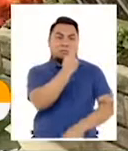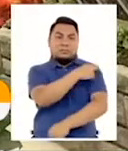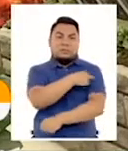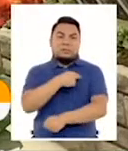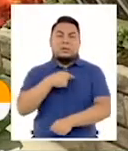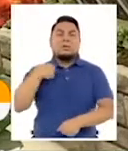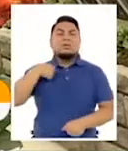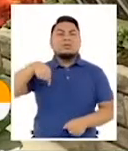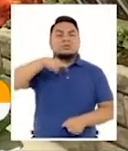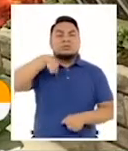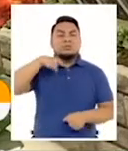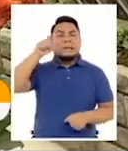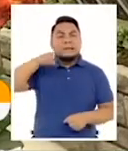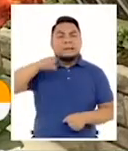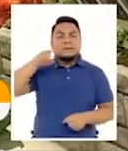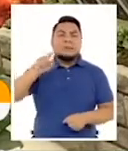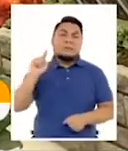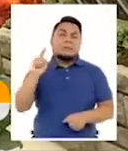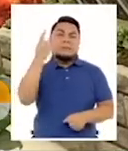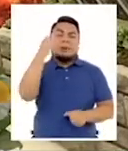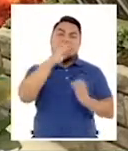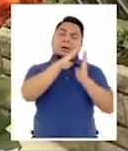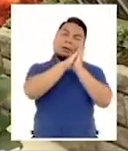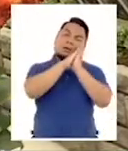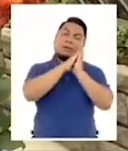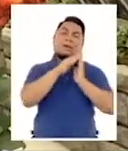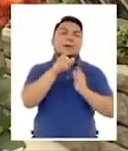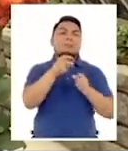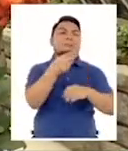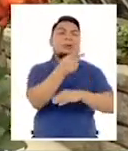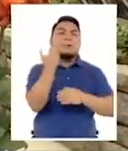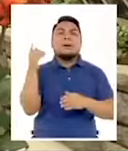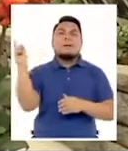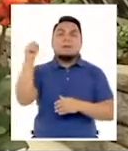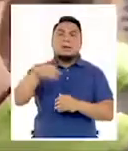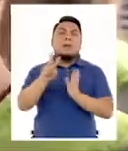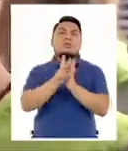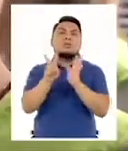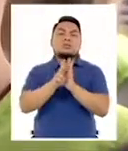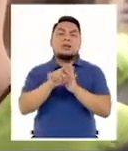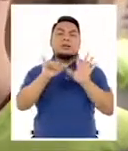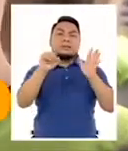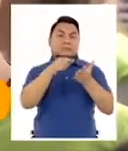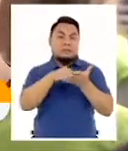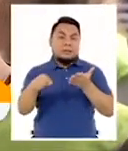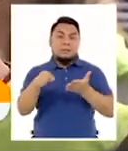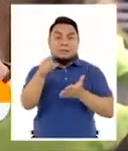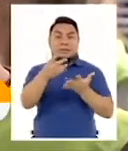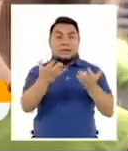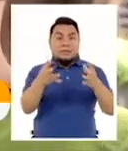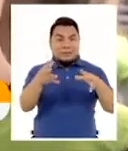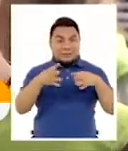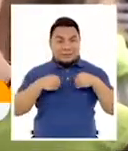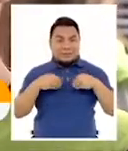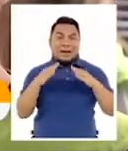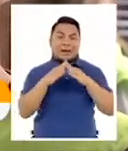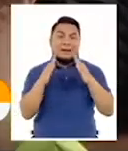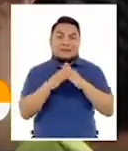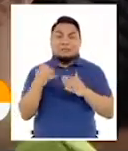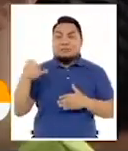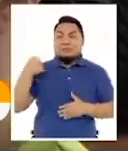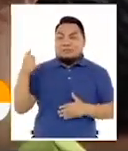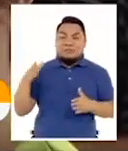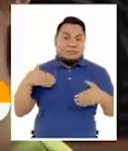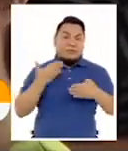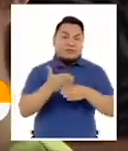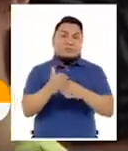más necesitamos es primero hospedaje para nuestros voluntarios que vienen 6 semanas. Si alguien quiere recibirlos, son jóvenes